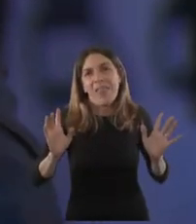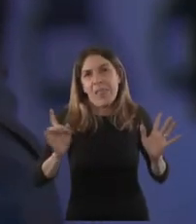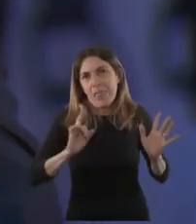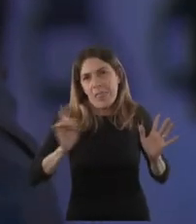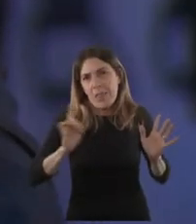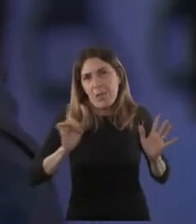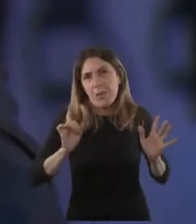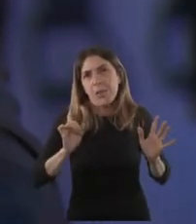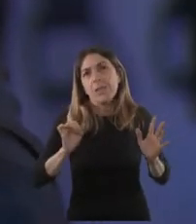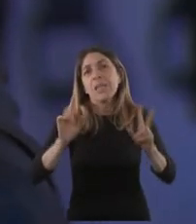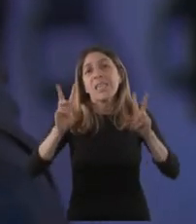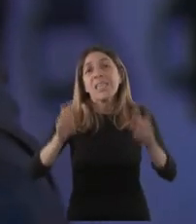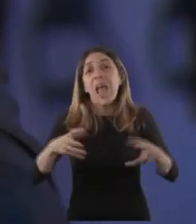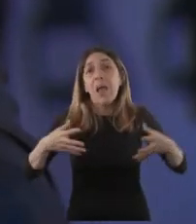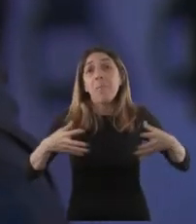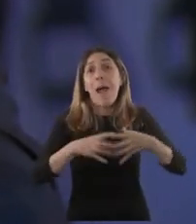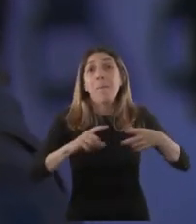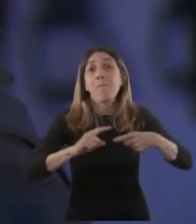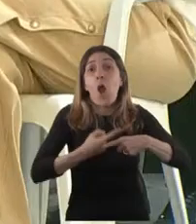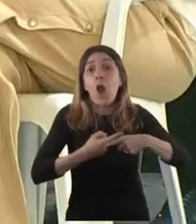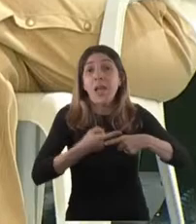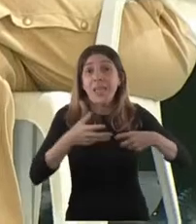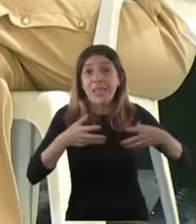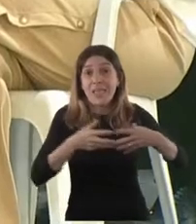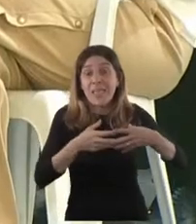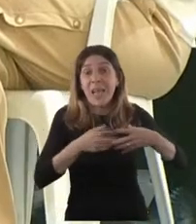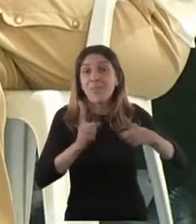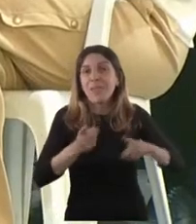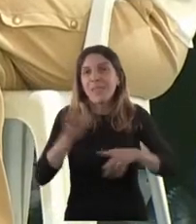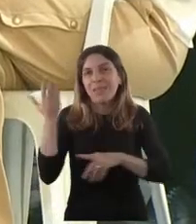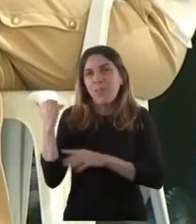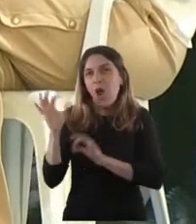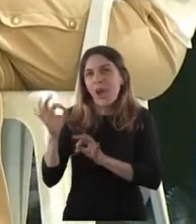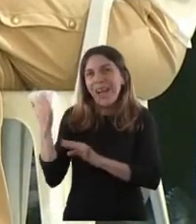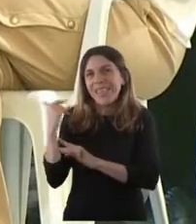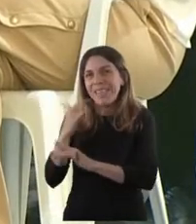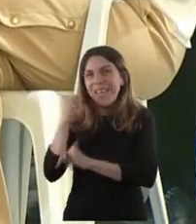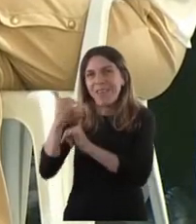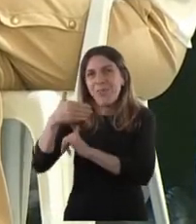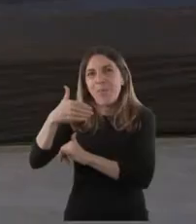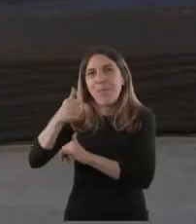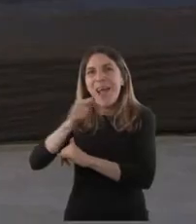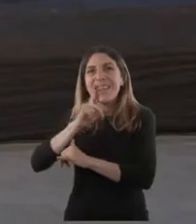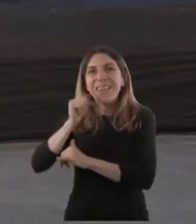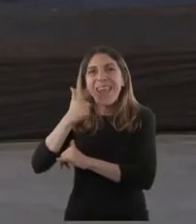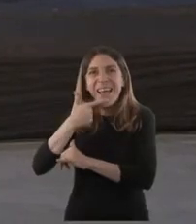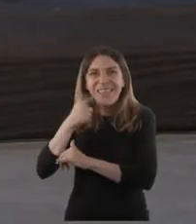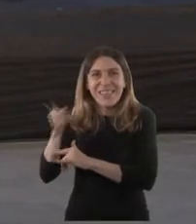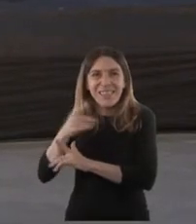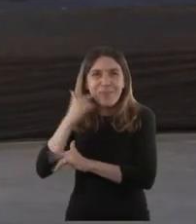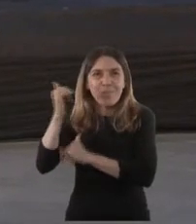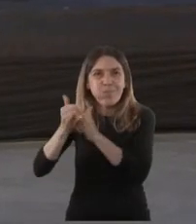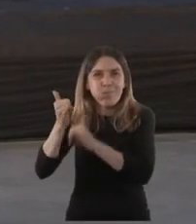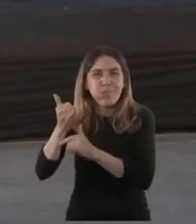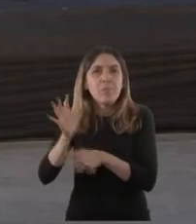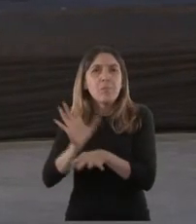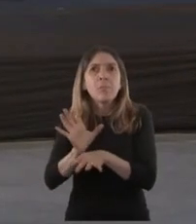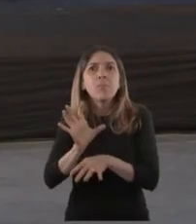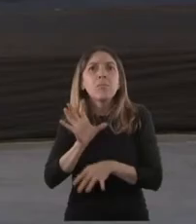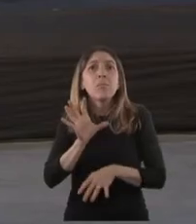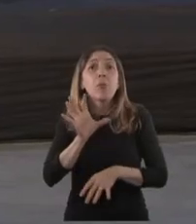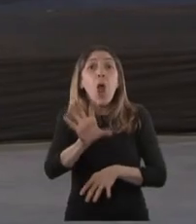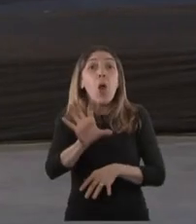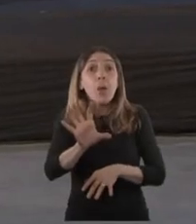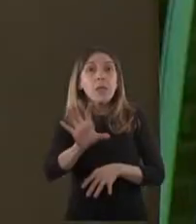en la aplicación de las políticas que describía Matías, que la provincia sea una de